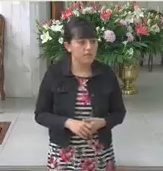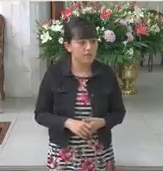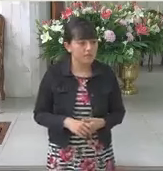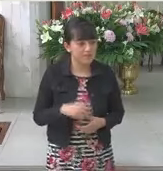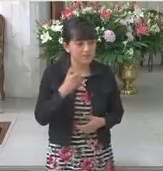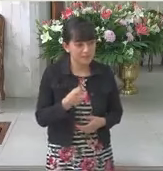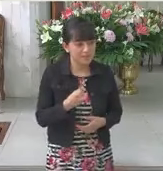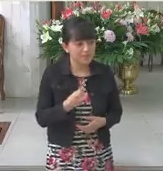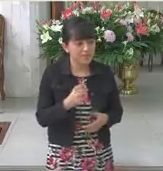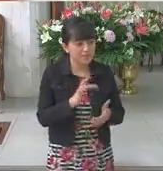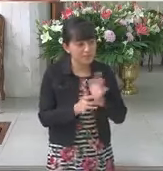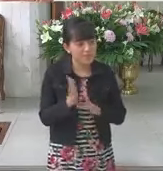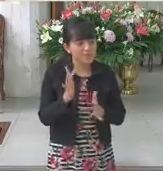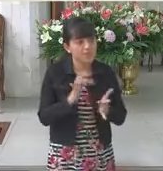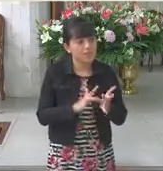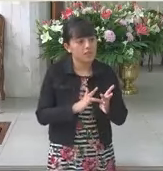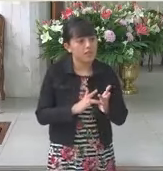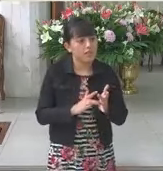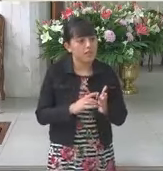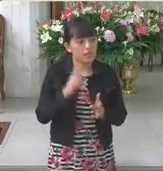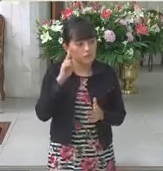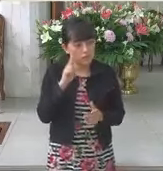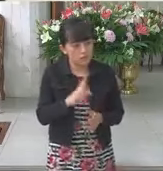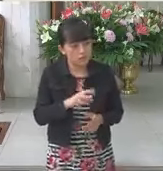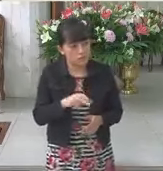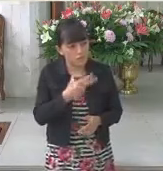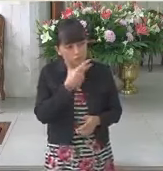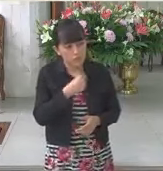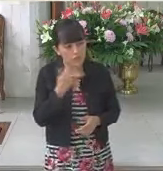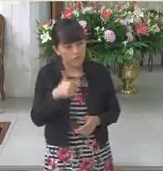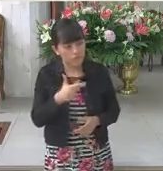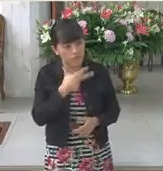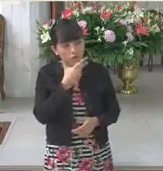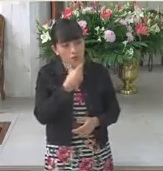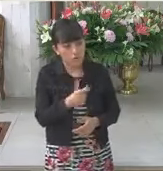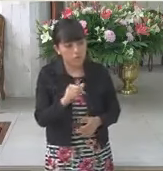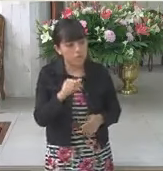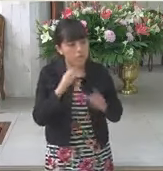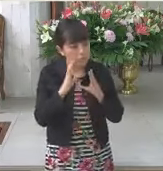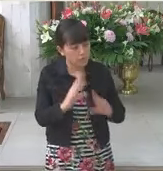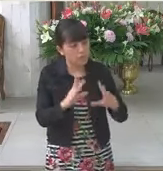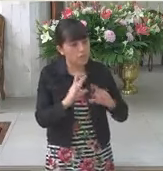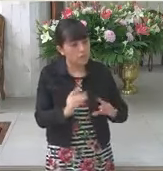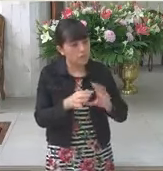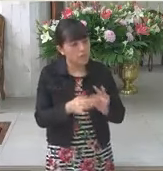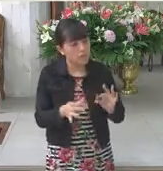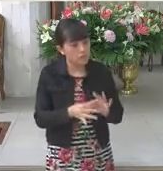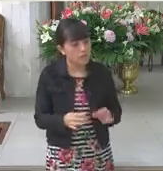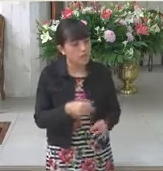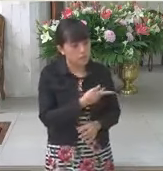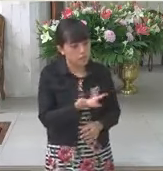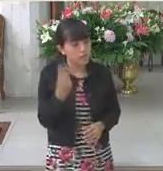dispuestos a abandonarlo todo todo ejemplo de